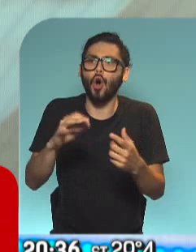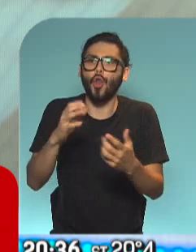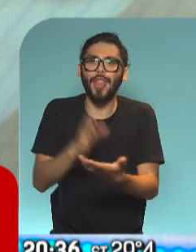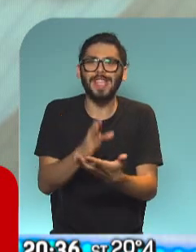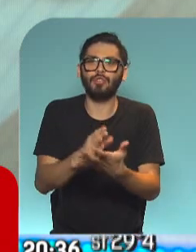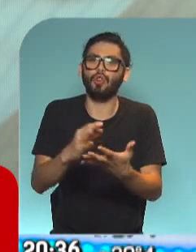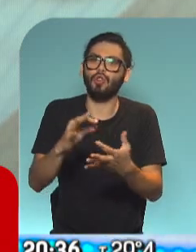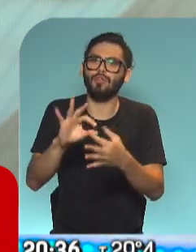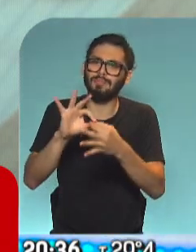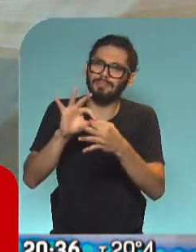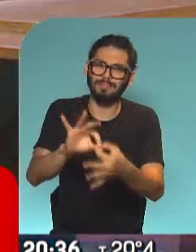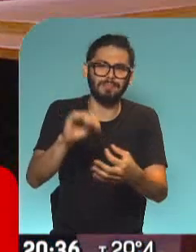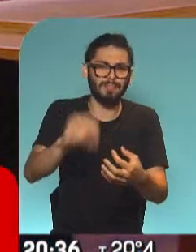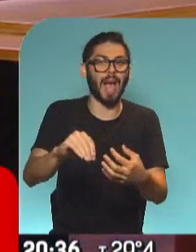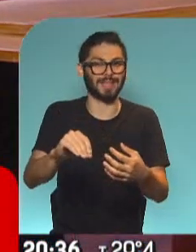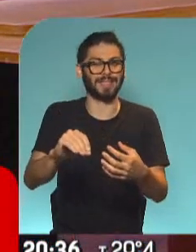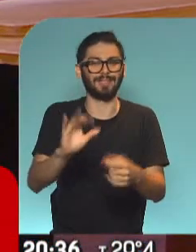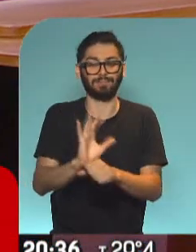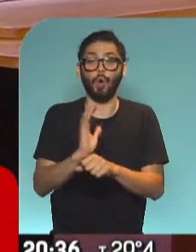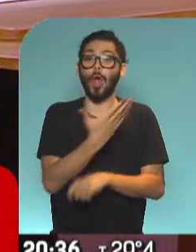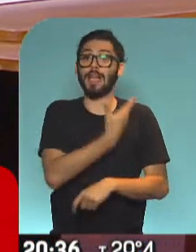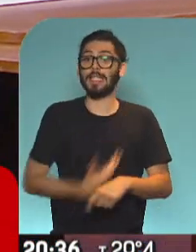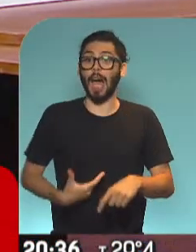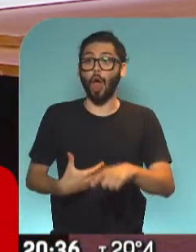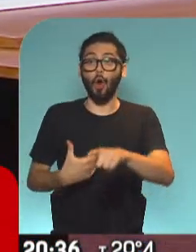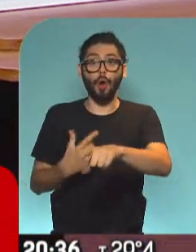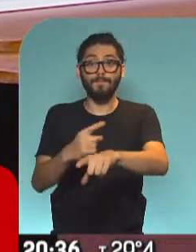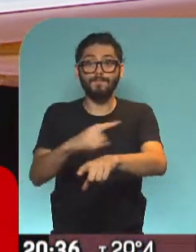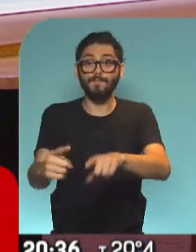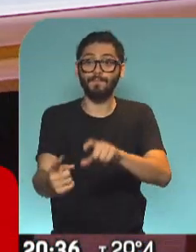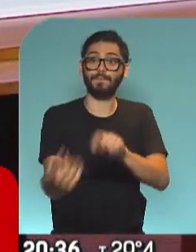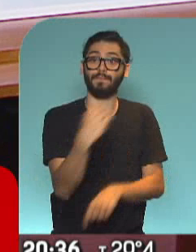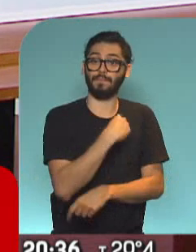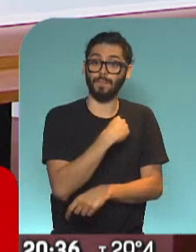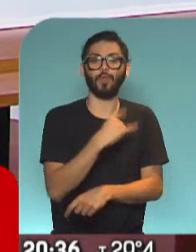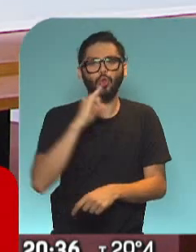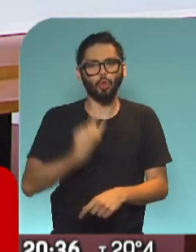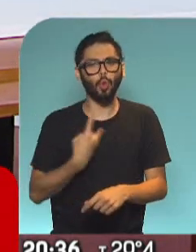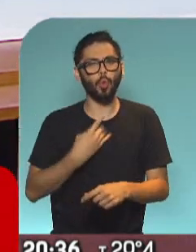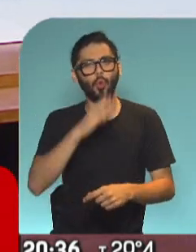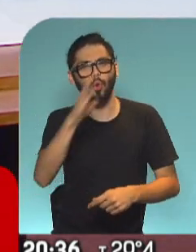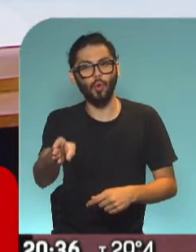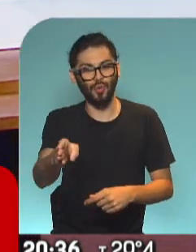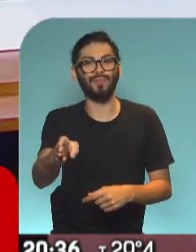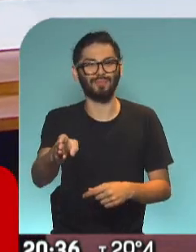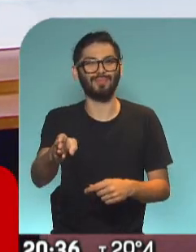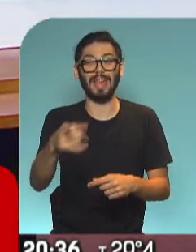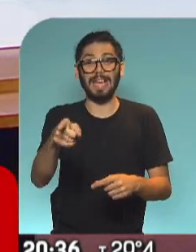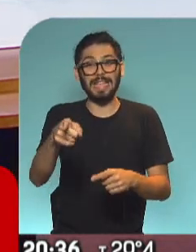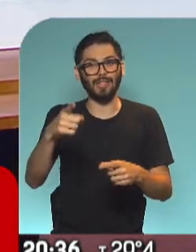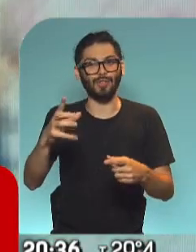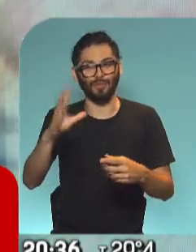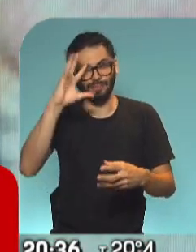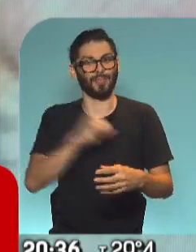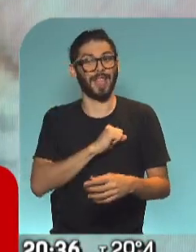una manera de llegar más activa, en donde el Estado va y busca a esas personas y no espera que las personas vengan, es claramente nuestro desafío. Obviamente que en